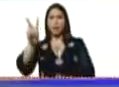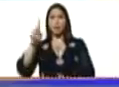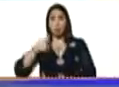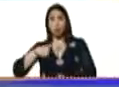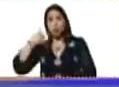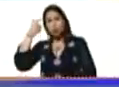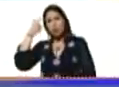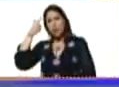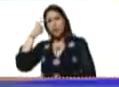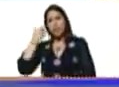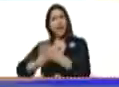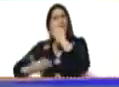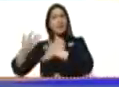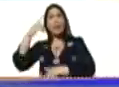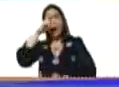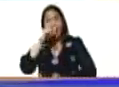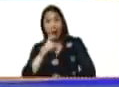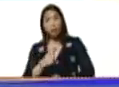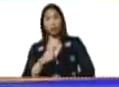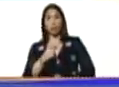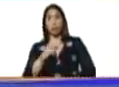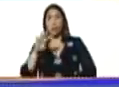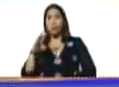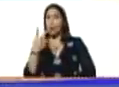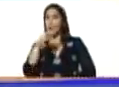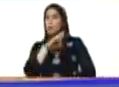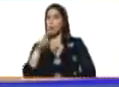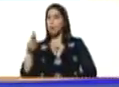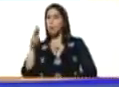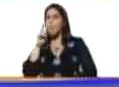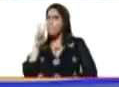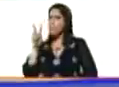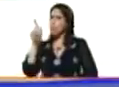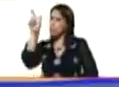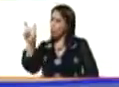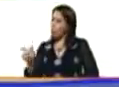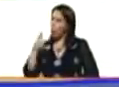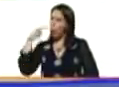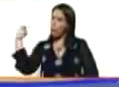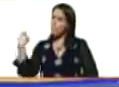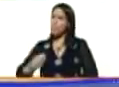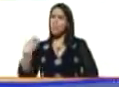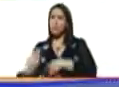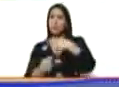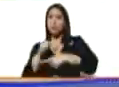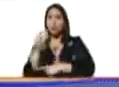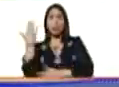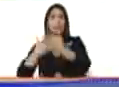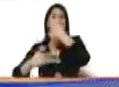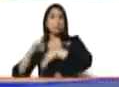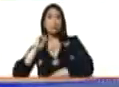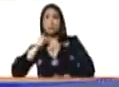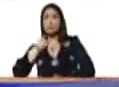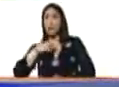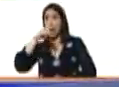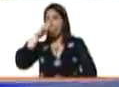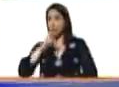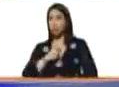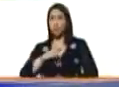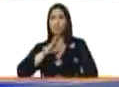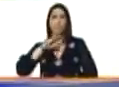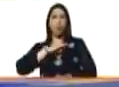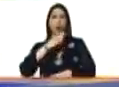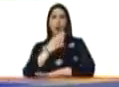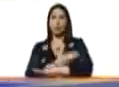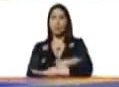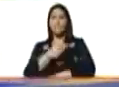Cuarta República, que estaba viendo un héroe revolucionario ahí. En aquella época tan dura, el padre de Jesús